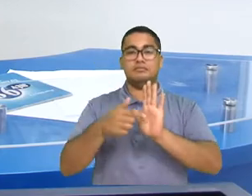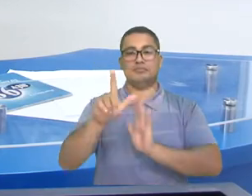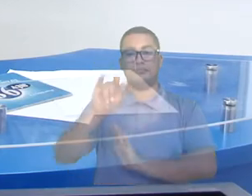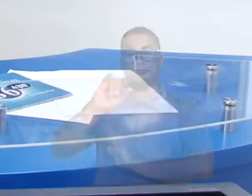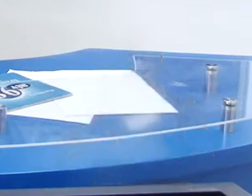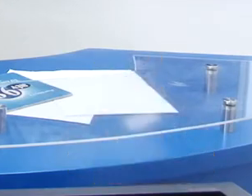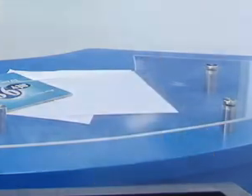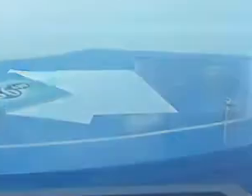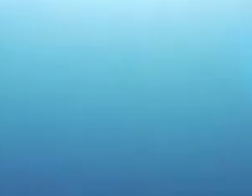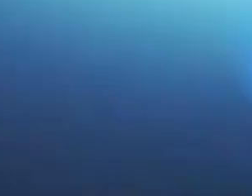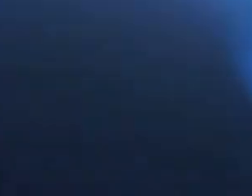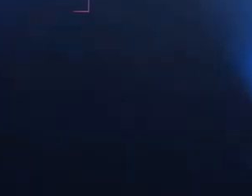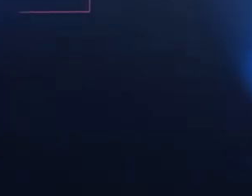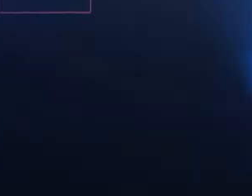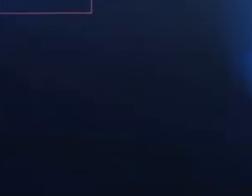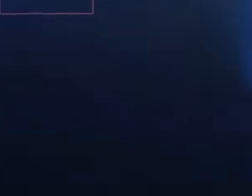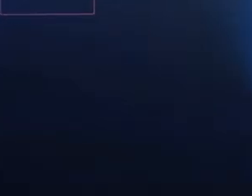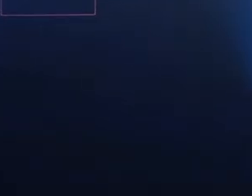información.